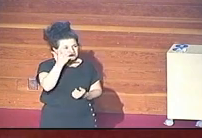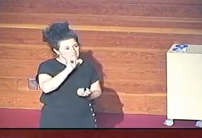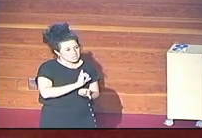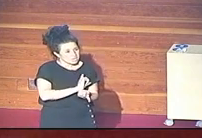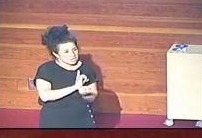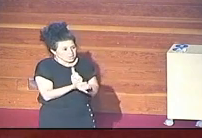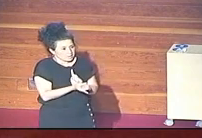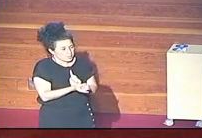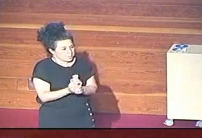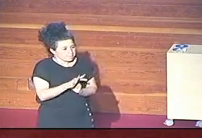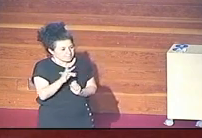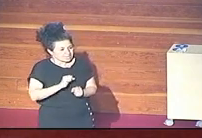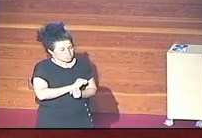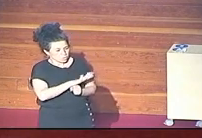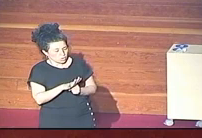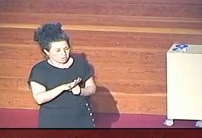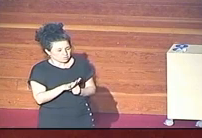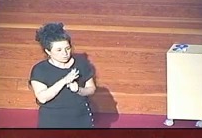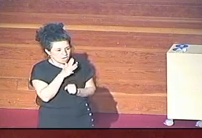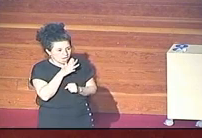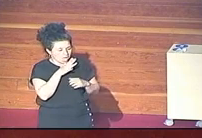emergencias que tenemos